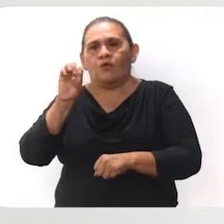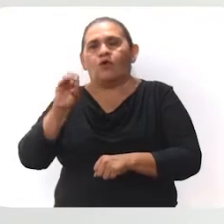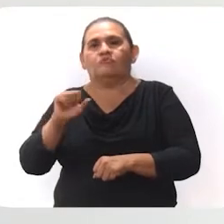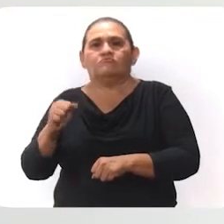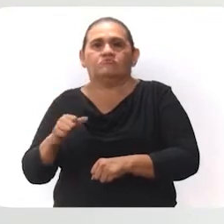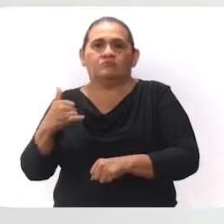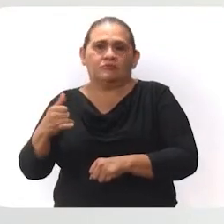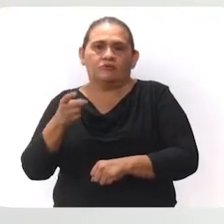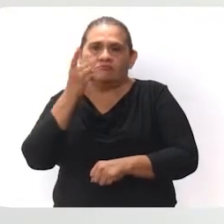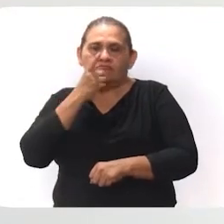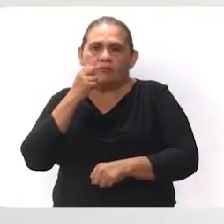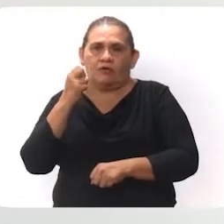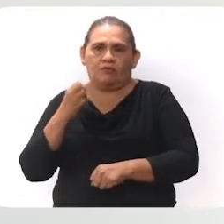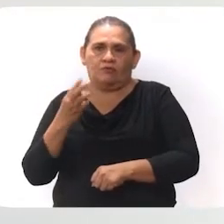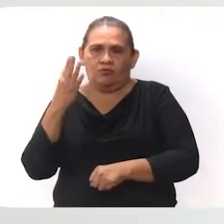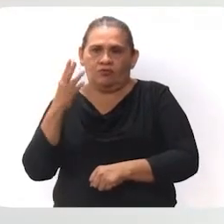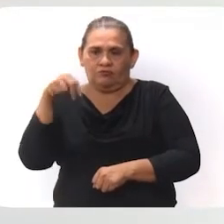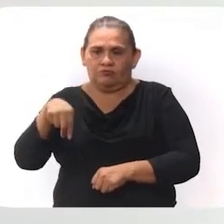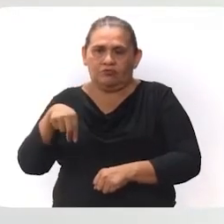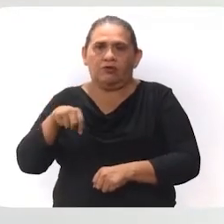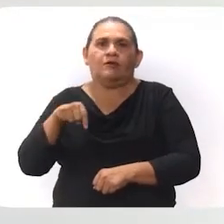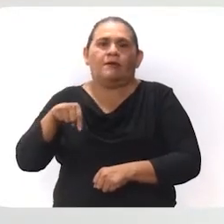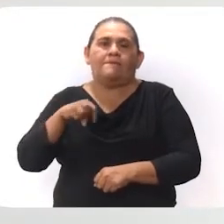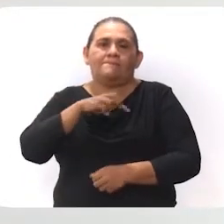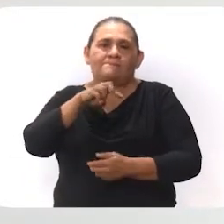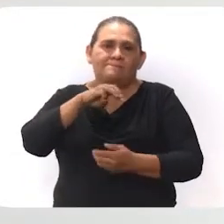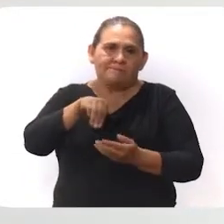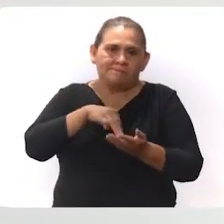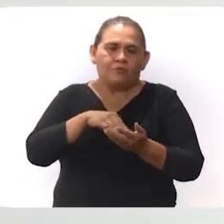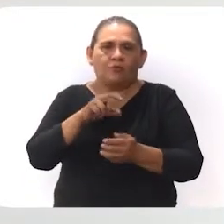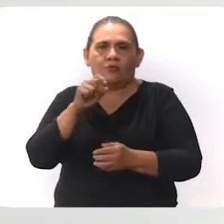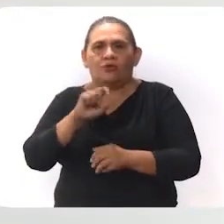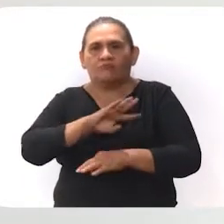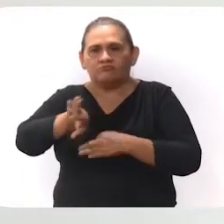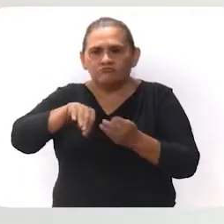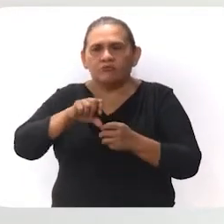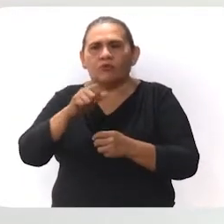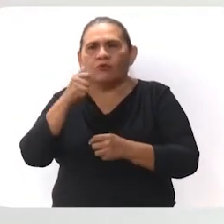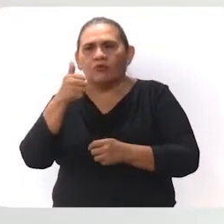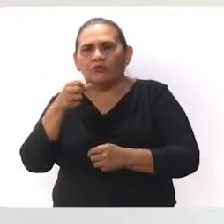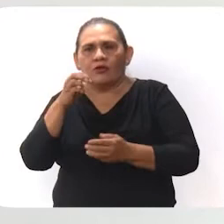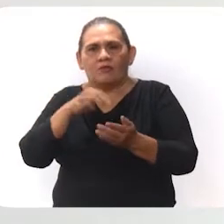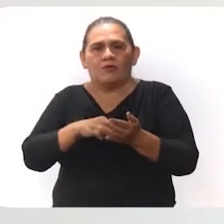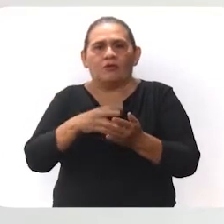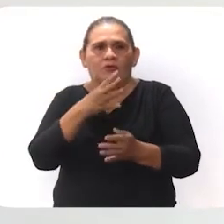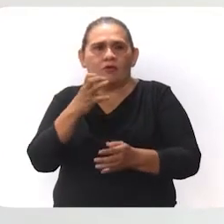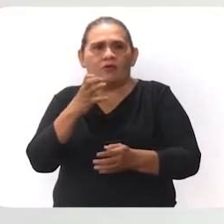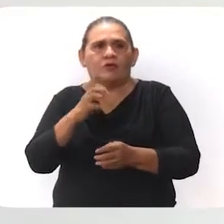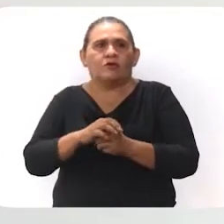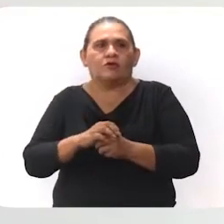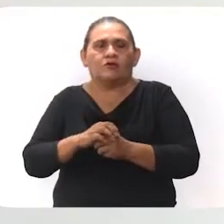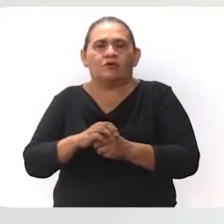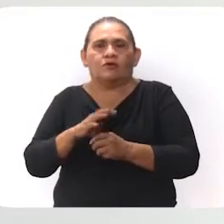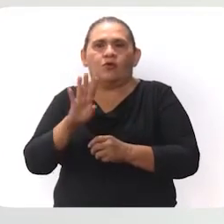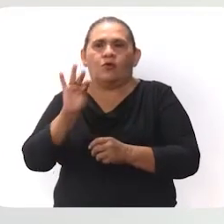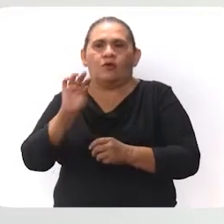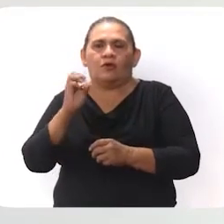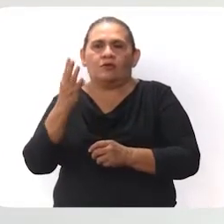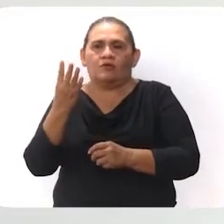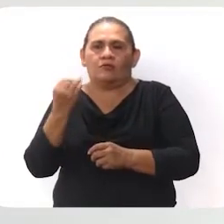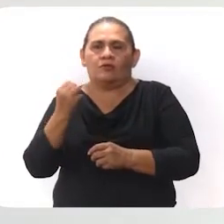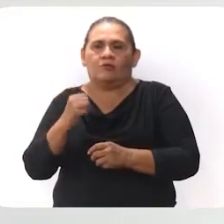diabetes. Los 4 residían en Mérida. En total son 6.449 las personas fallecidas a causa